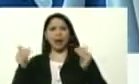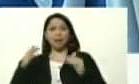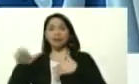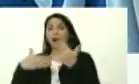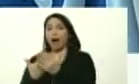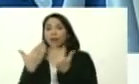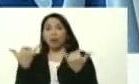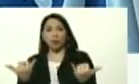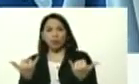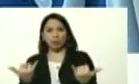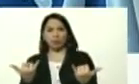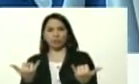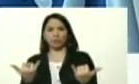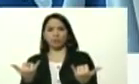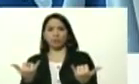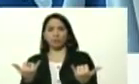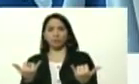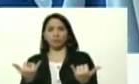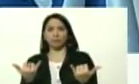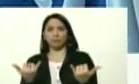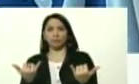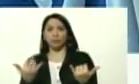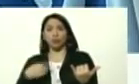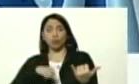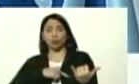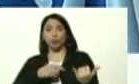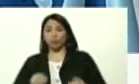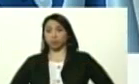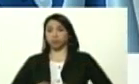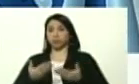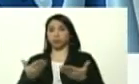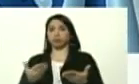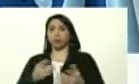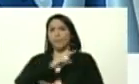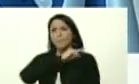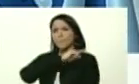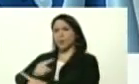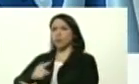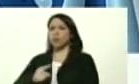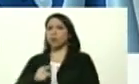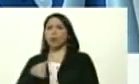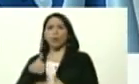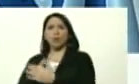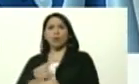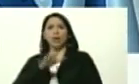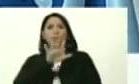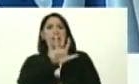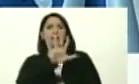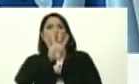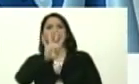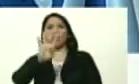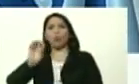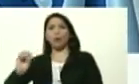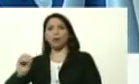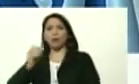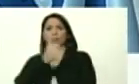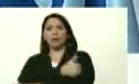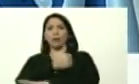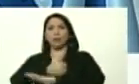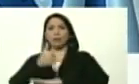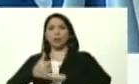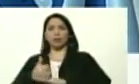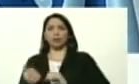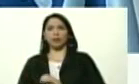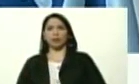fecha, puesto que hemos presentado imputación contra 540 funcionarios de cuerpos